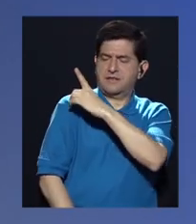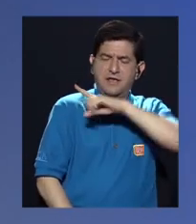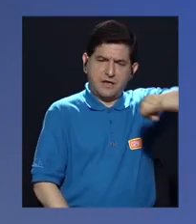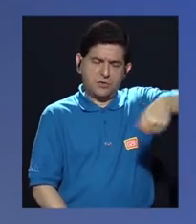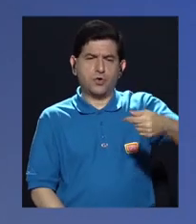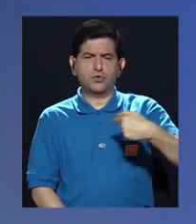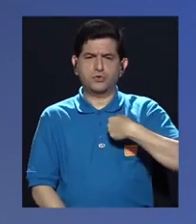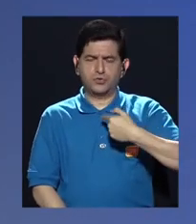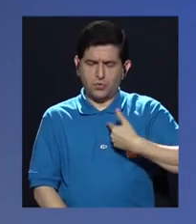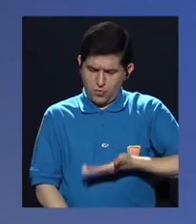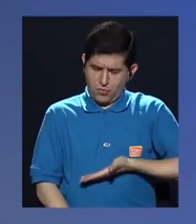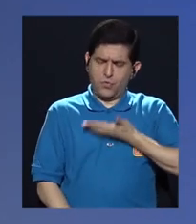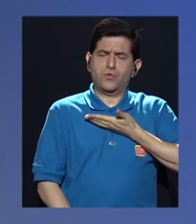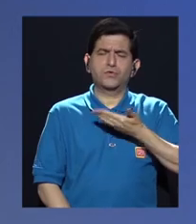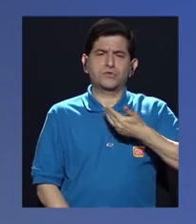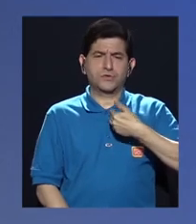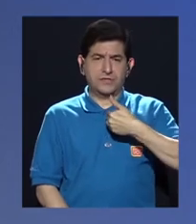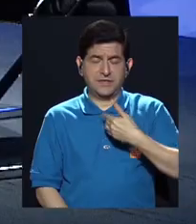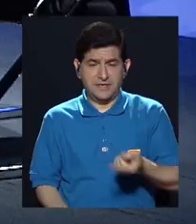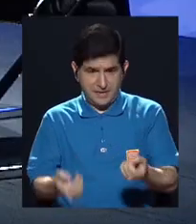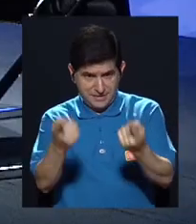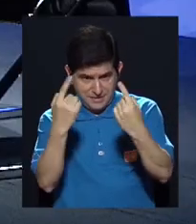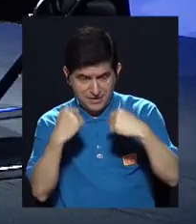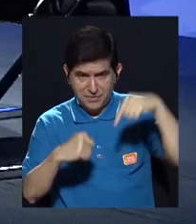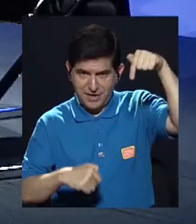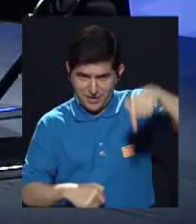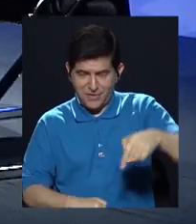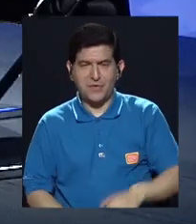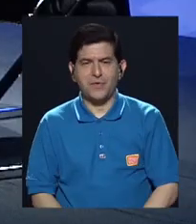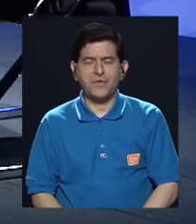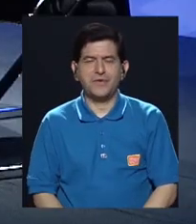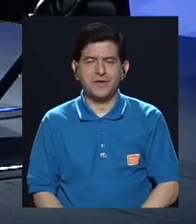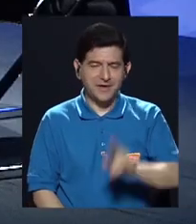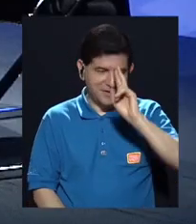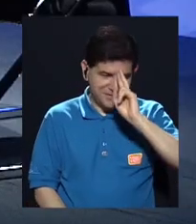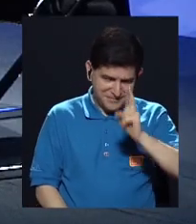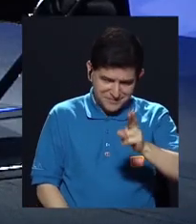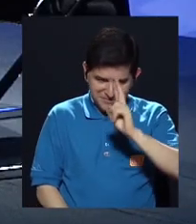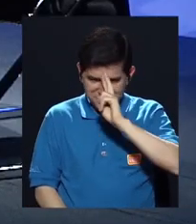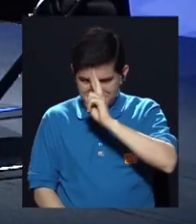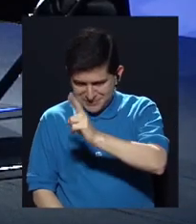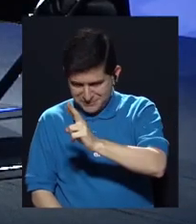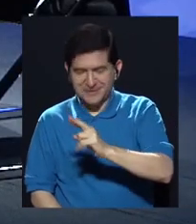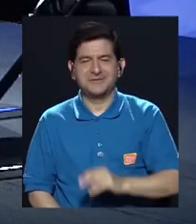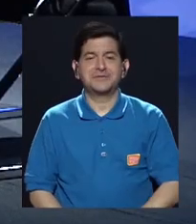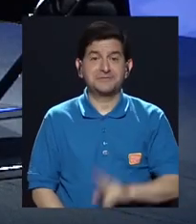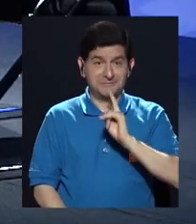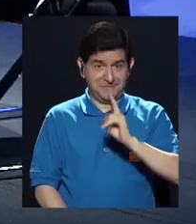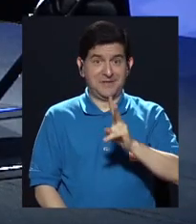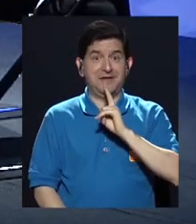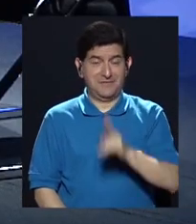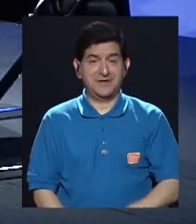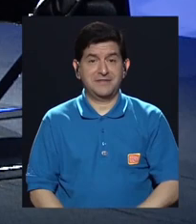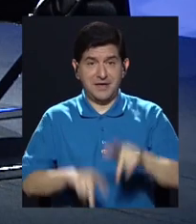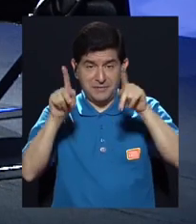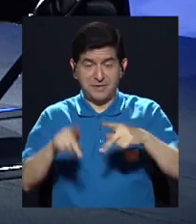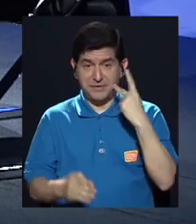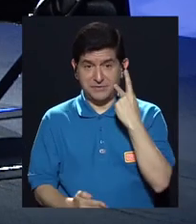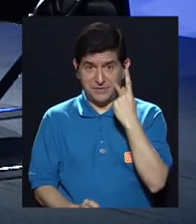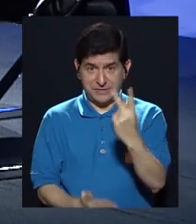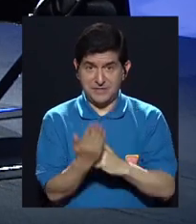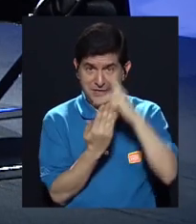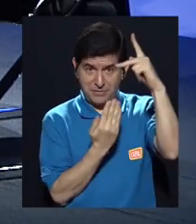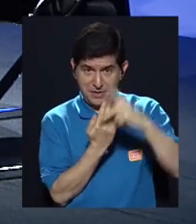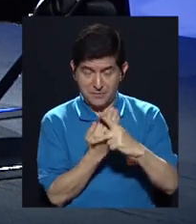este canal me siento muy orgulloso de contar con ustedes hoy y les hago una reverencia por que de verdad para nuestra audiencia